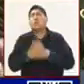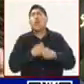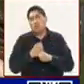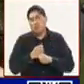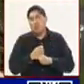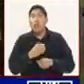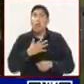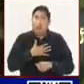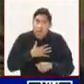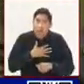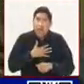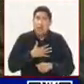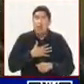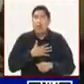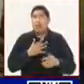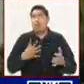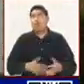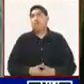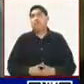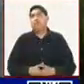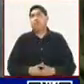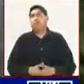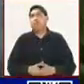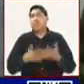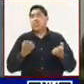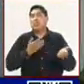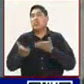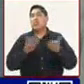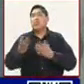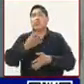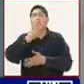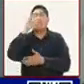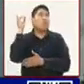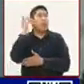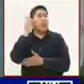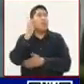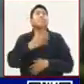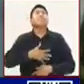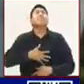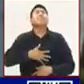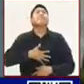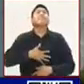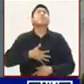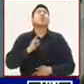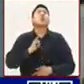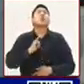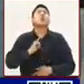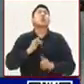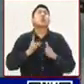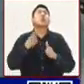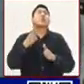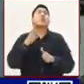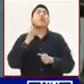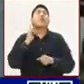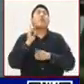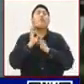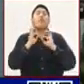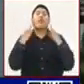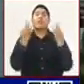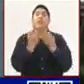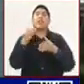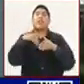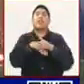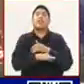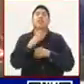Bueno, yo lo hago porque estoy decidido a servir a mi patria y aparte sentirme orgulloso de que voy a ser el primero de mi familia en haber